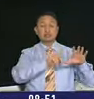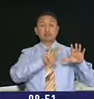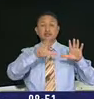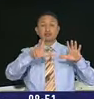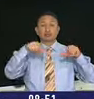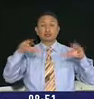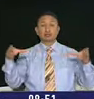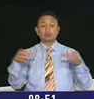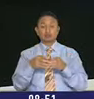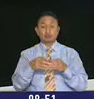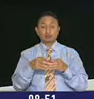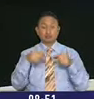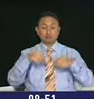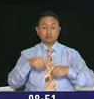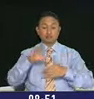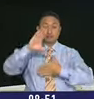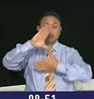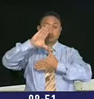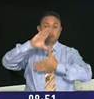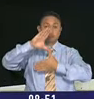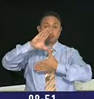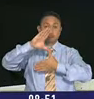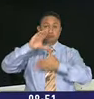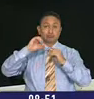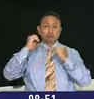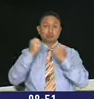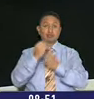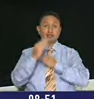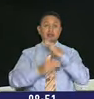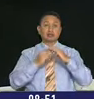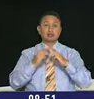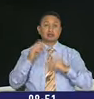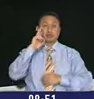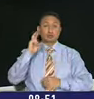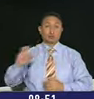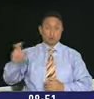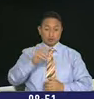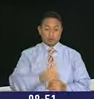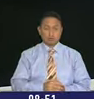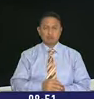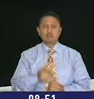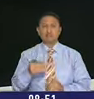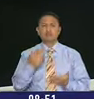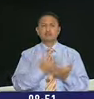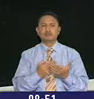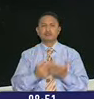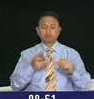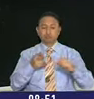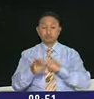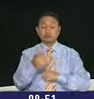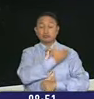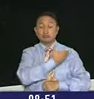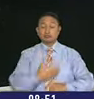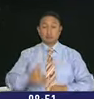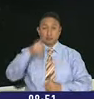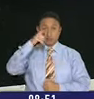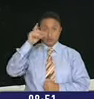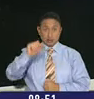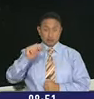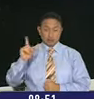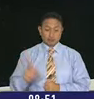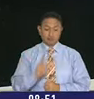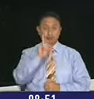la Comisión Regional de las Américas de la Organización Mundial del Turismo. En el evento inaugural, el presidente de la República,